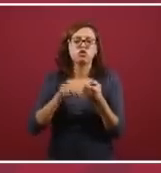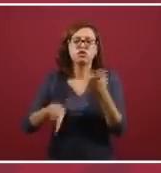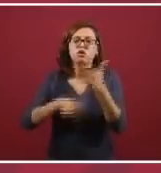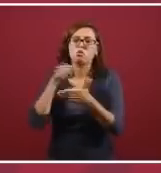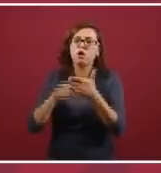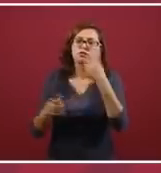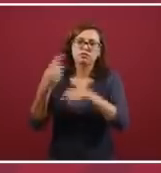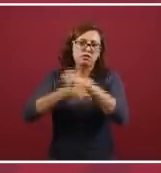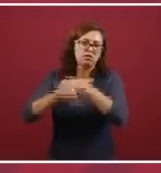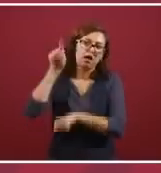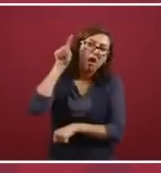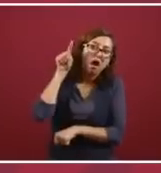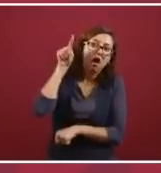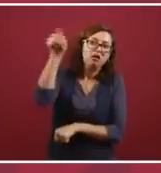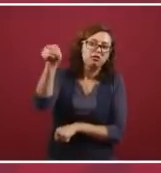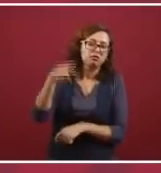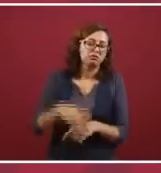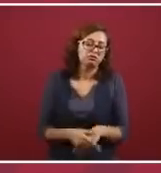tienda.